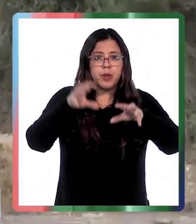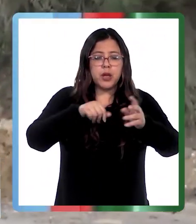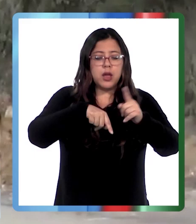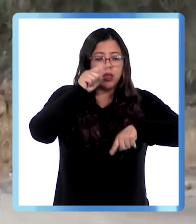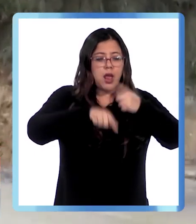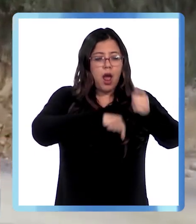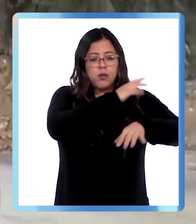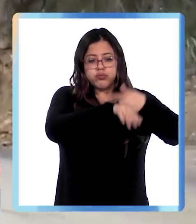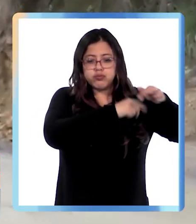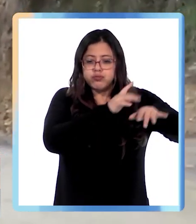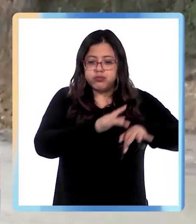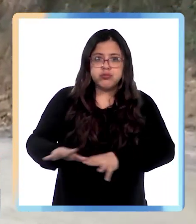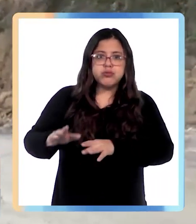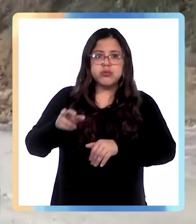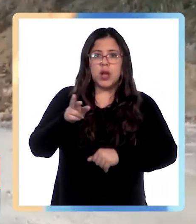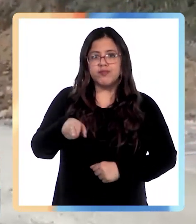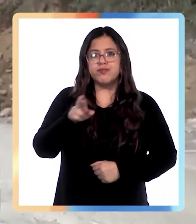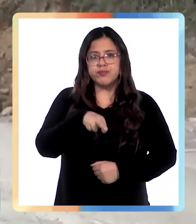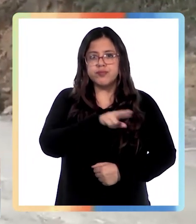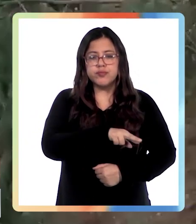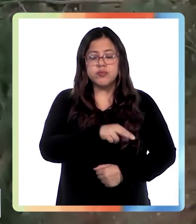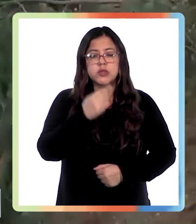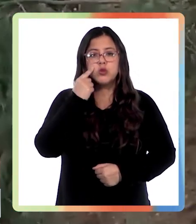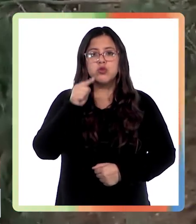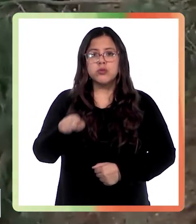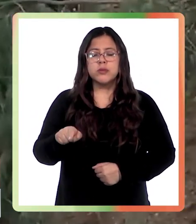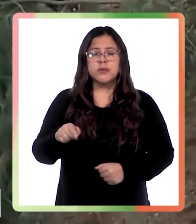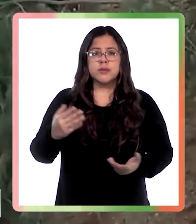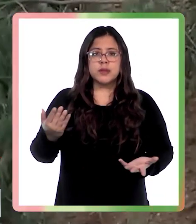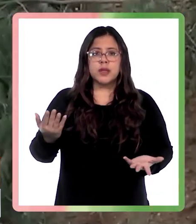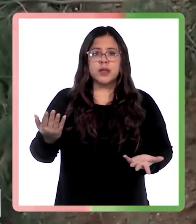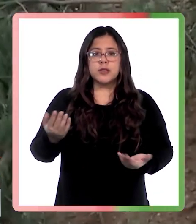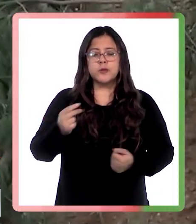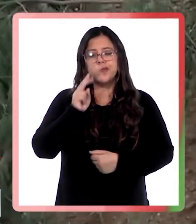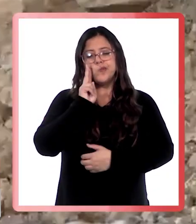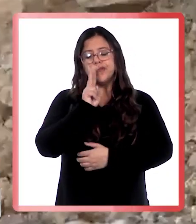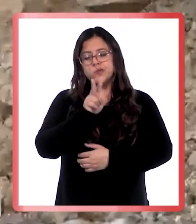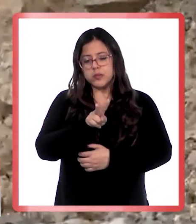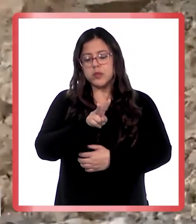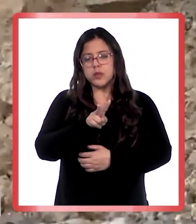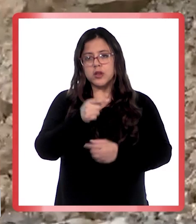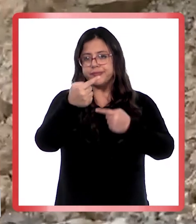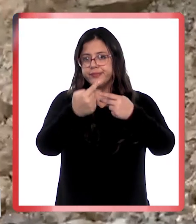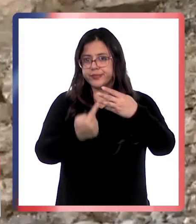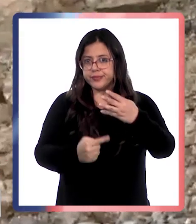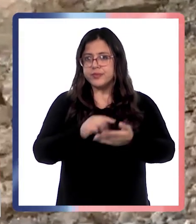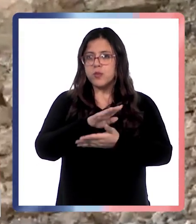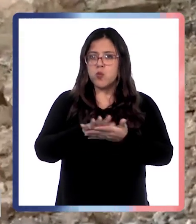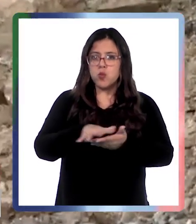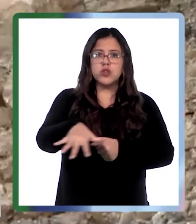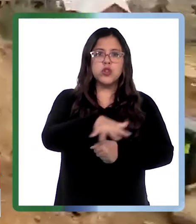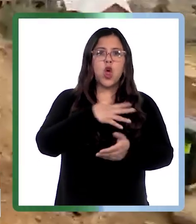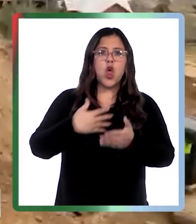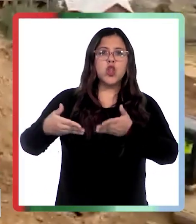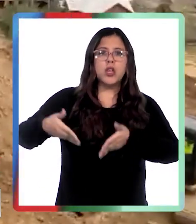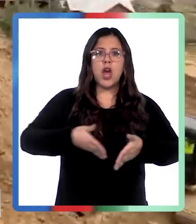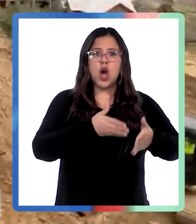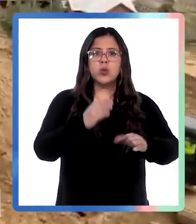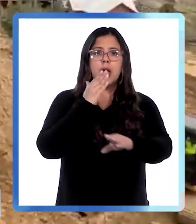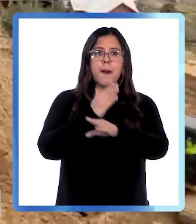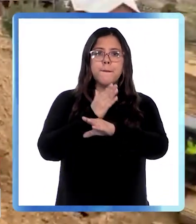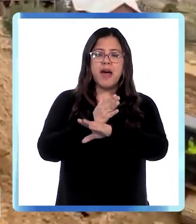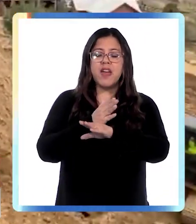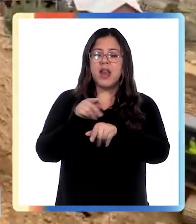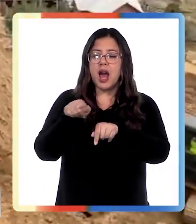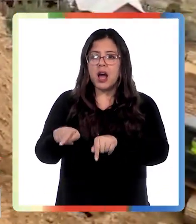asociados a remoción de masas es constante que incluso ha llevado a plantear alternativas por ejemplo la situación en la ruta de